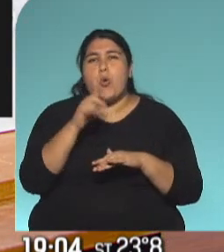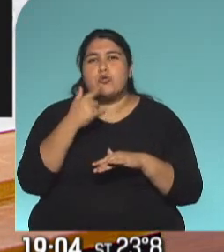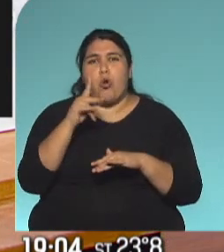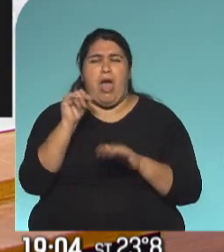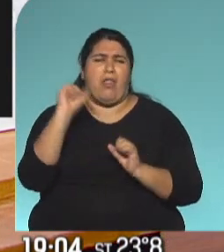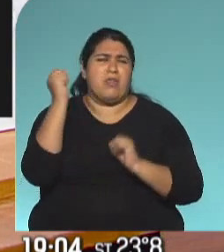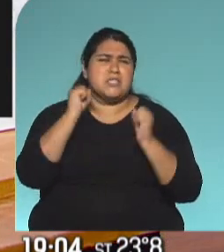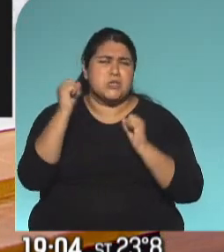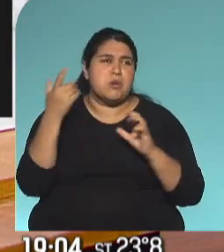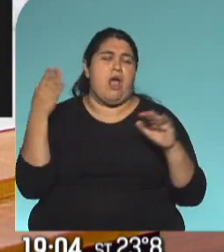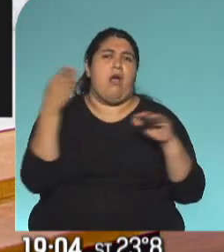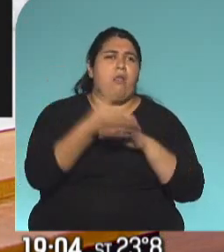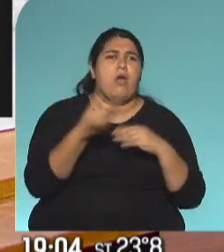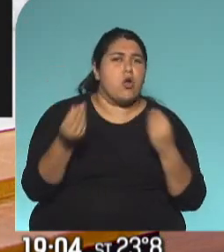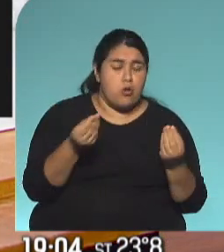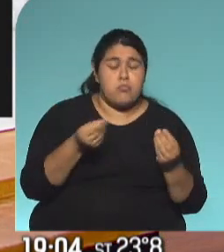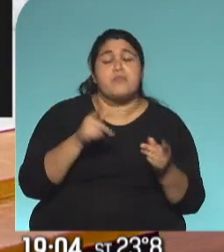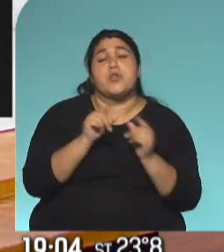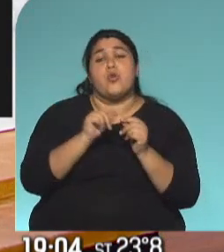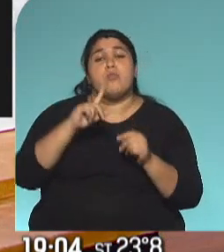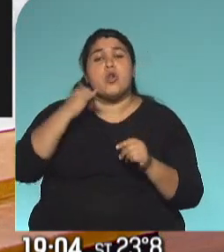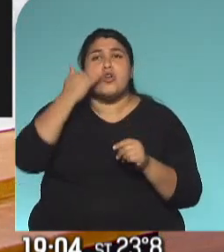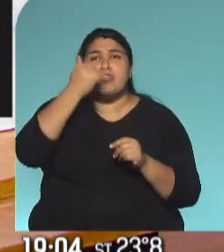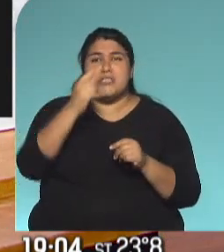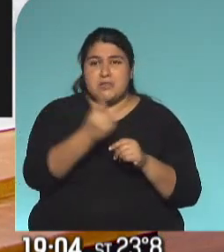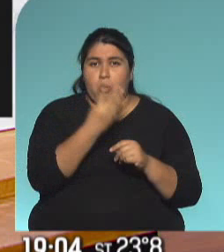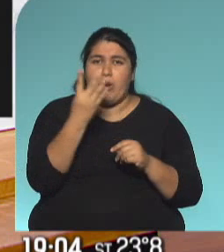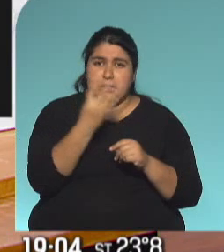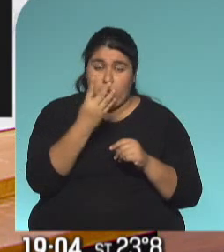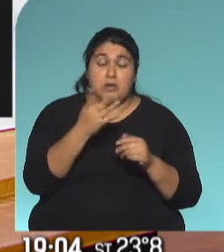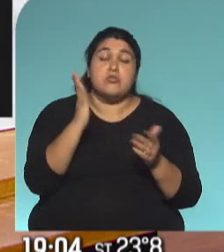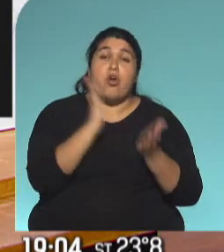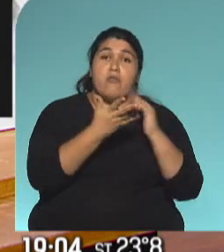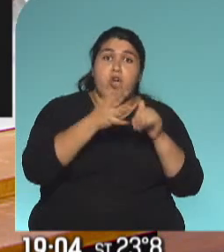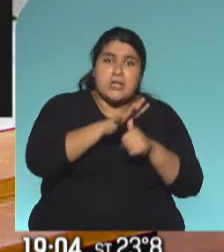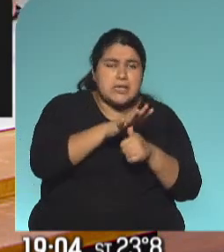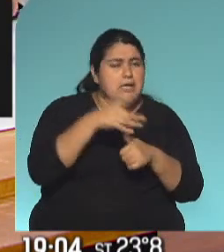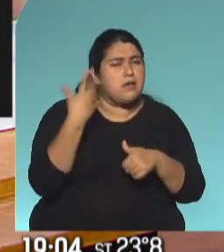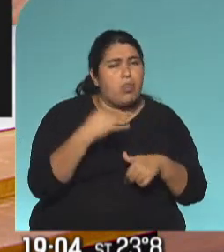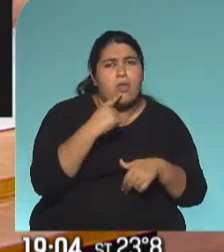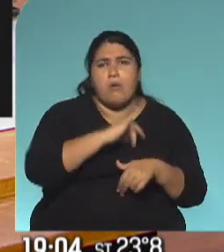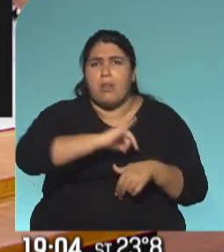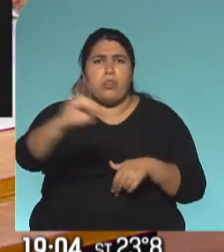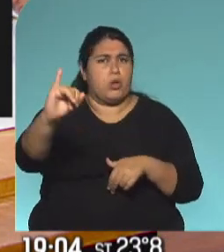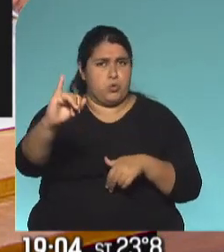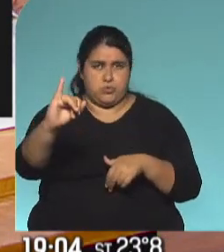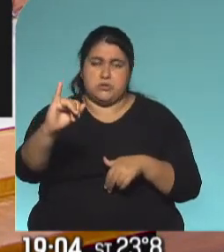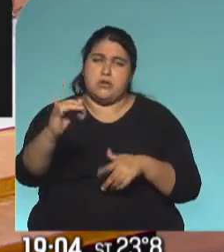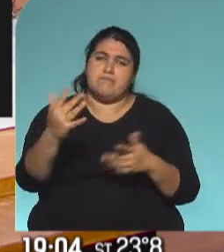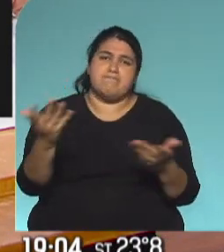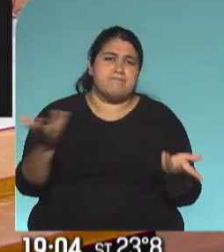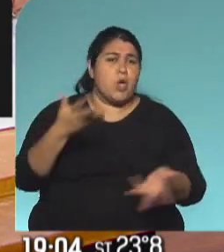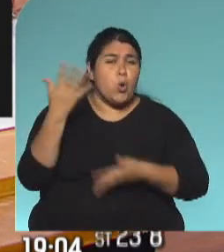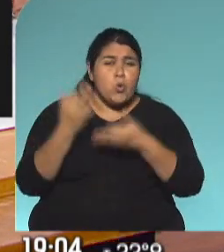ayuda. Temas que hay que replantear. La línea 144, claro, porque la violencia de género se denuncia, Diana. Una justicia